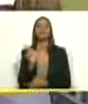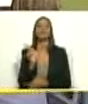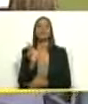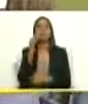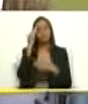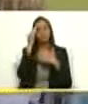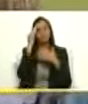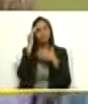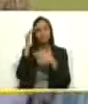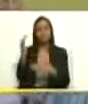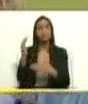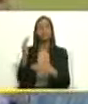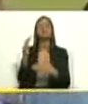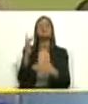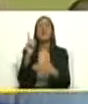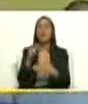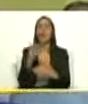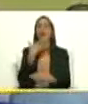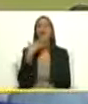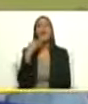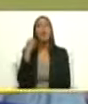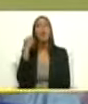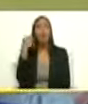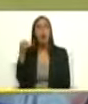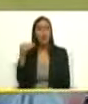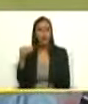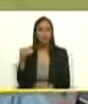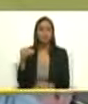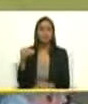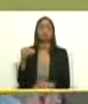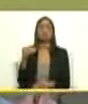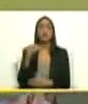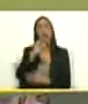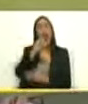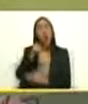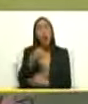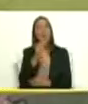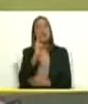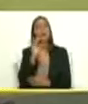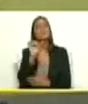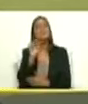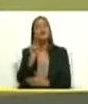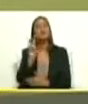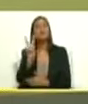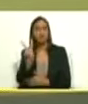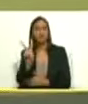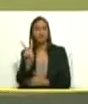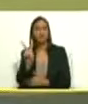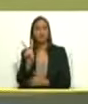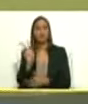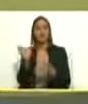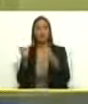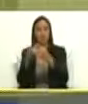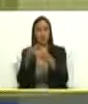de la juventud gloriosa jps es que gritan